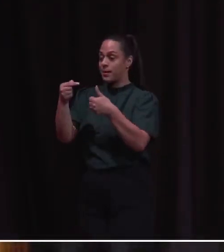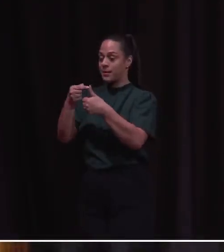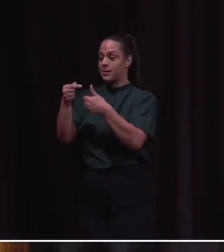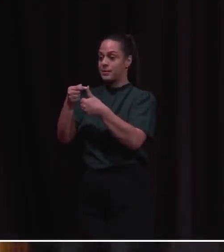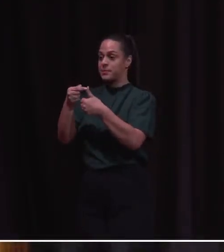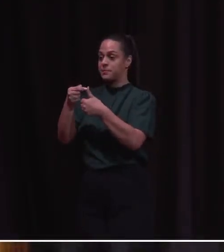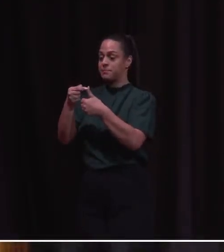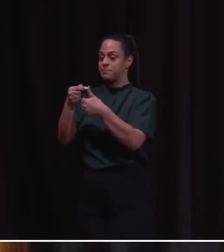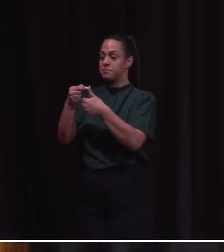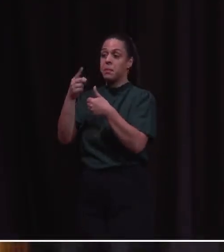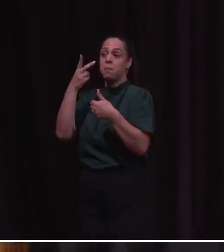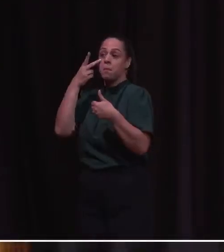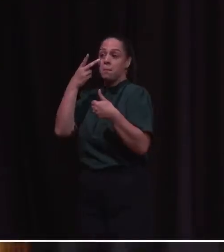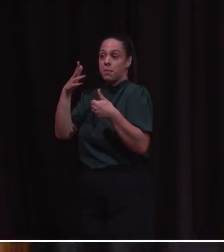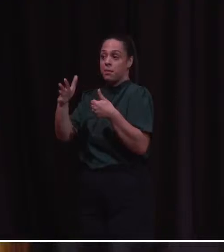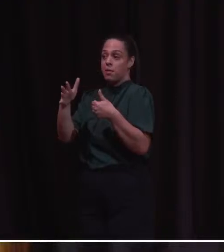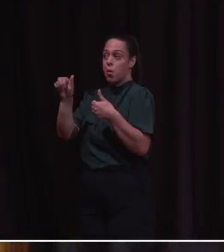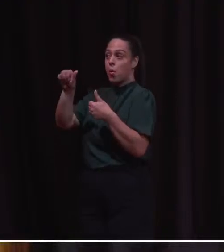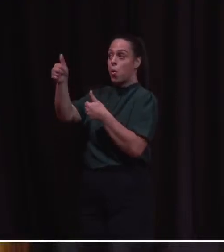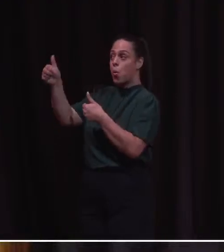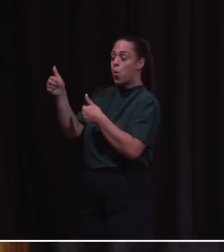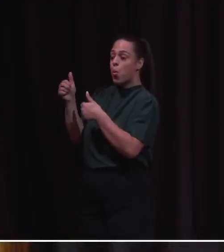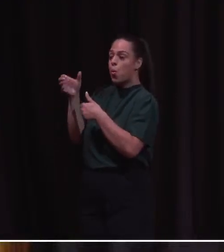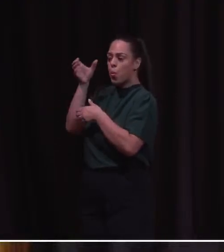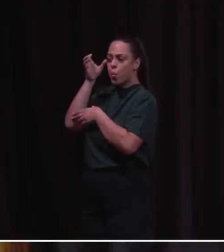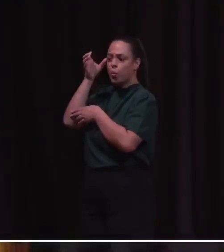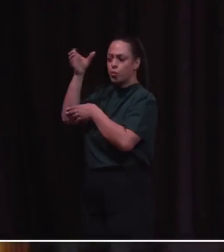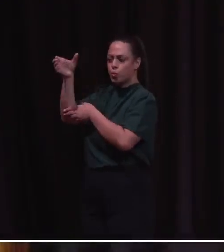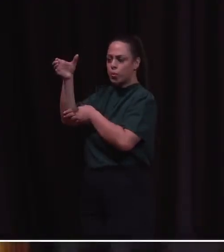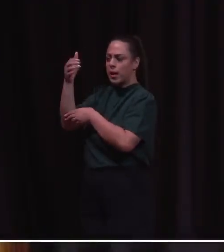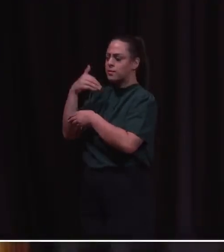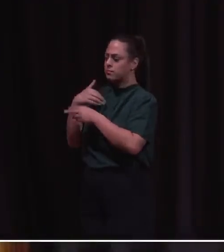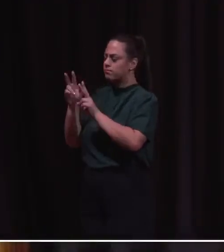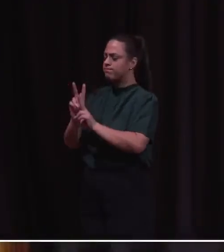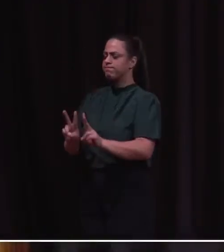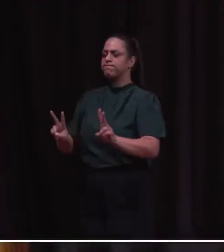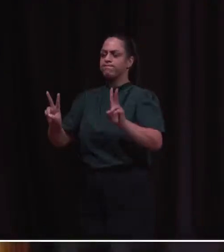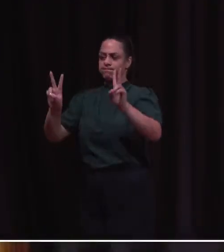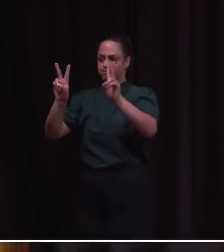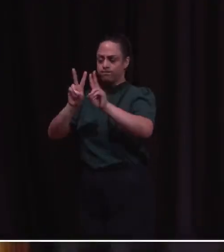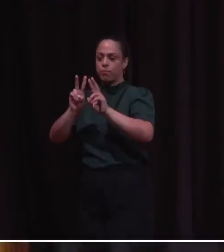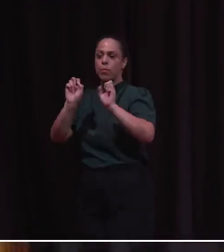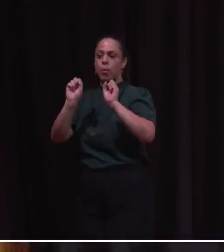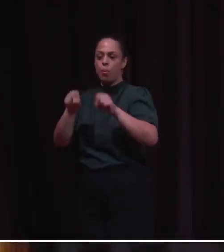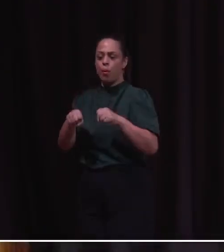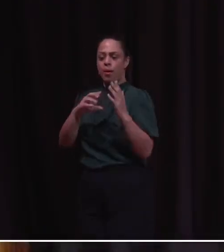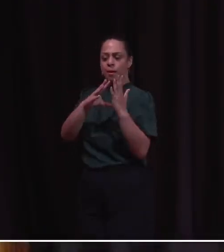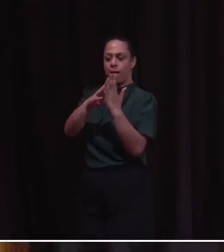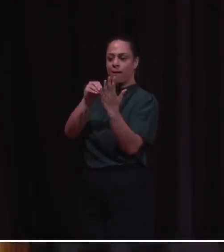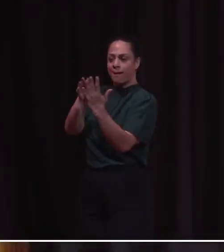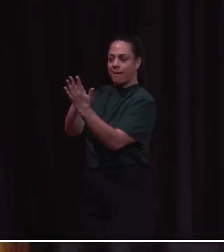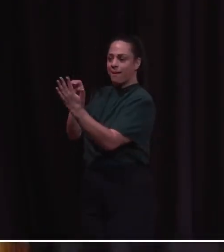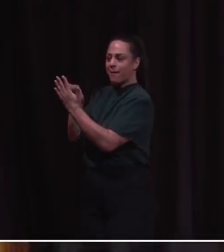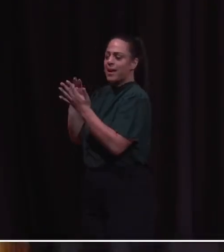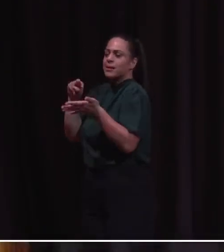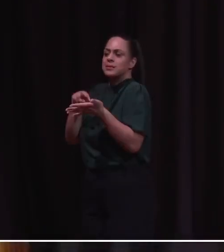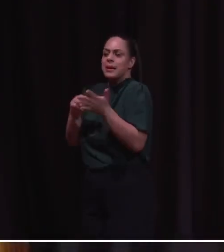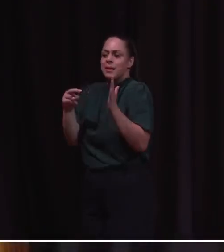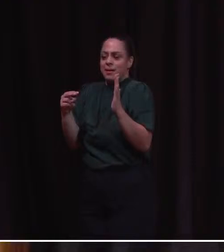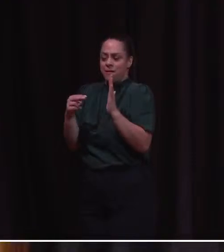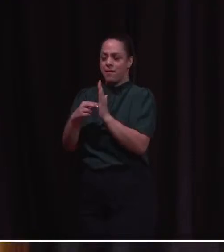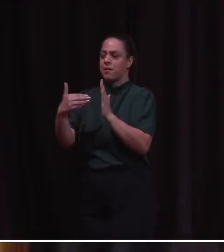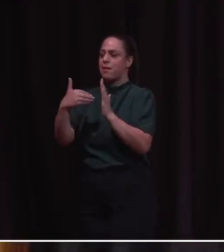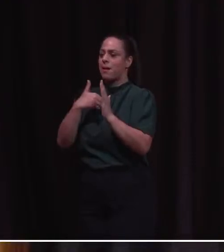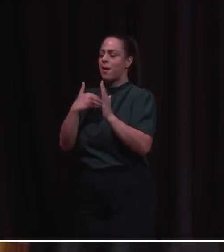a otras culturas y aportan valores dignos de imitar sin que eso signifique caer en